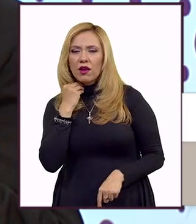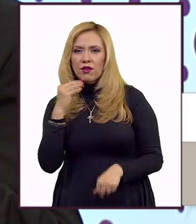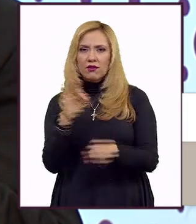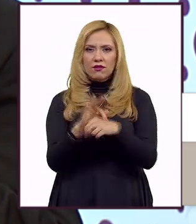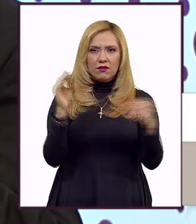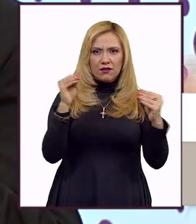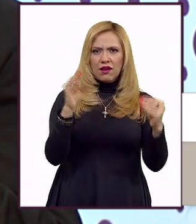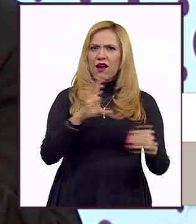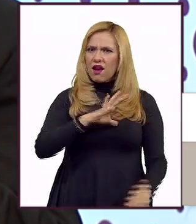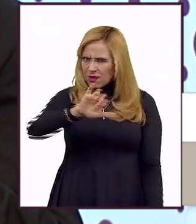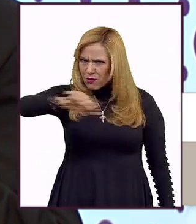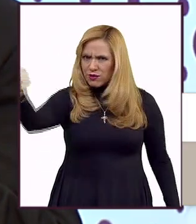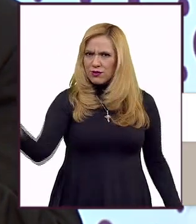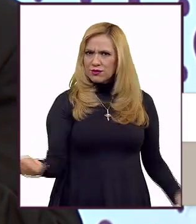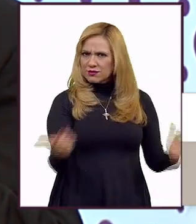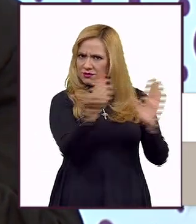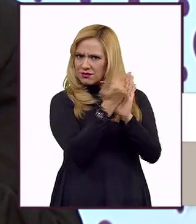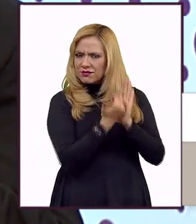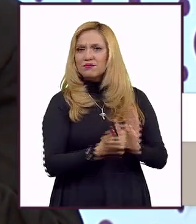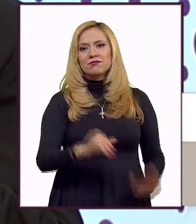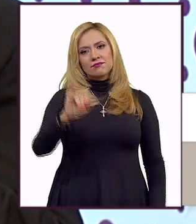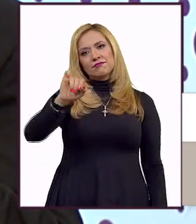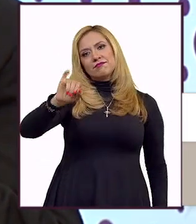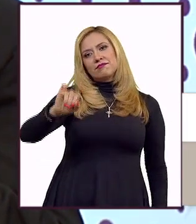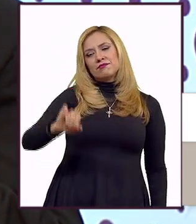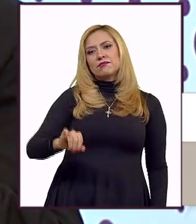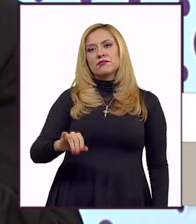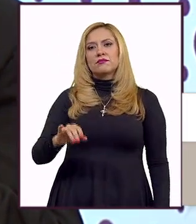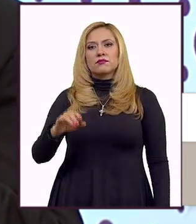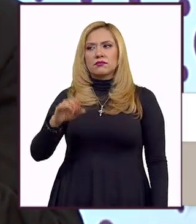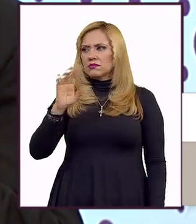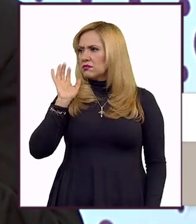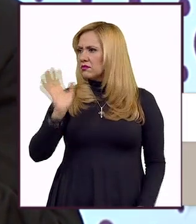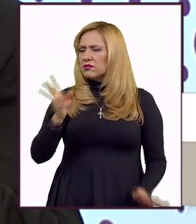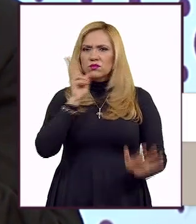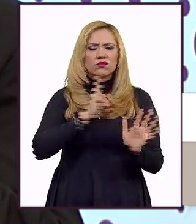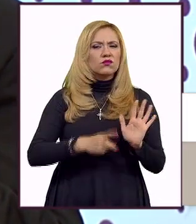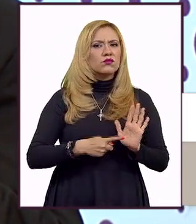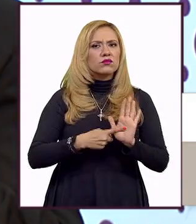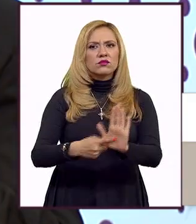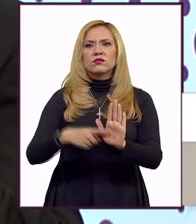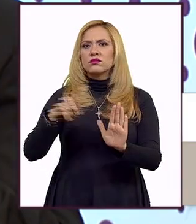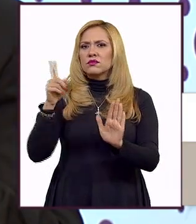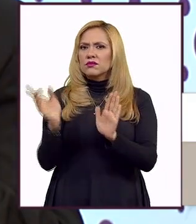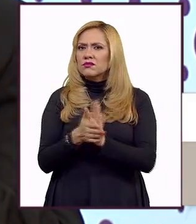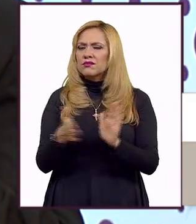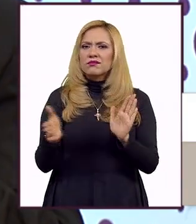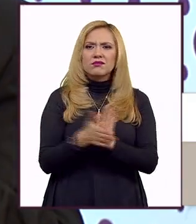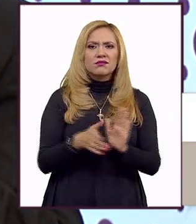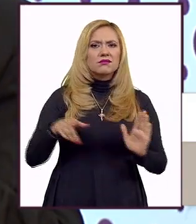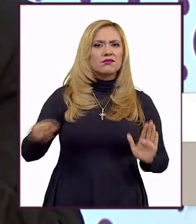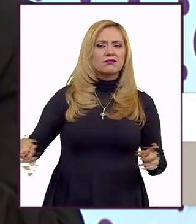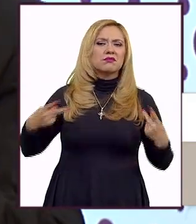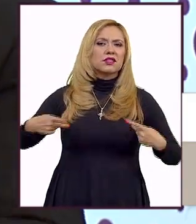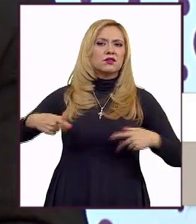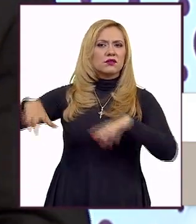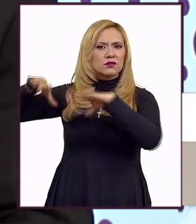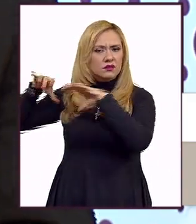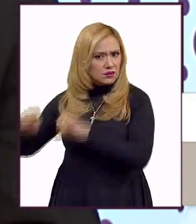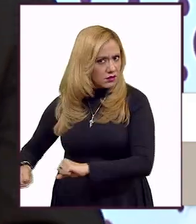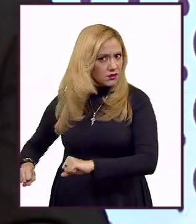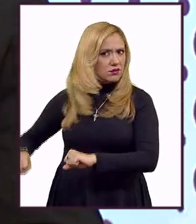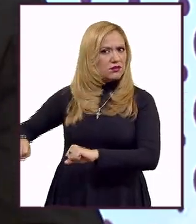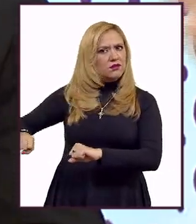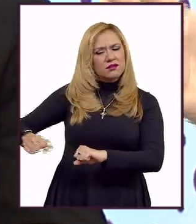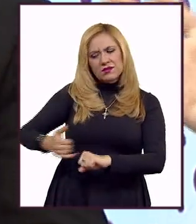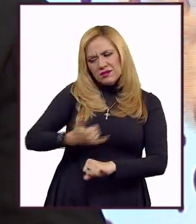defensores. Hay otros elementos en el expediente, ¿no? Totalmente. Si, por ejemplo, está demostrada una dilación en la puesta a disposición de la persona que fue detenido, pues hay una